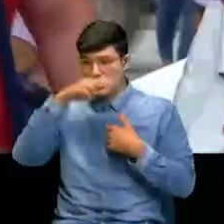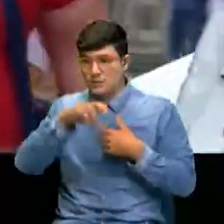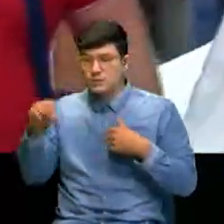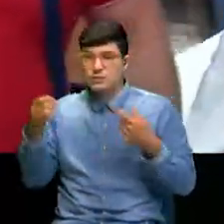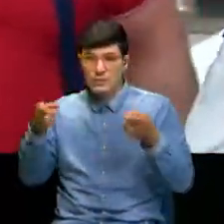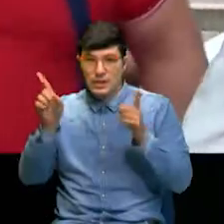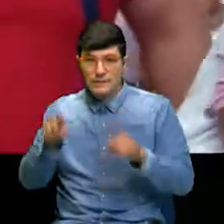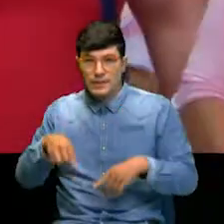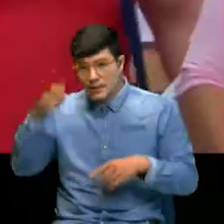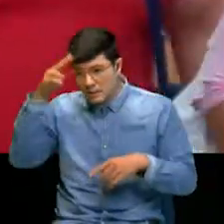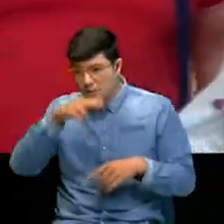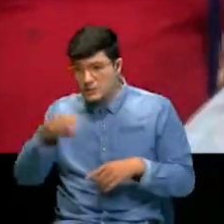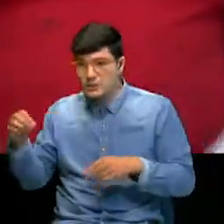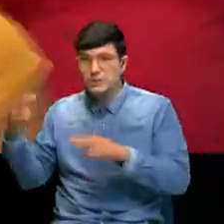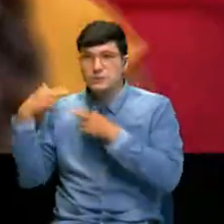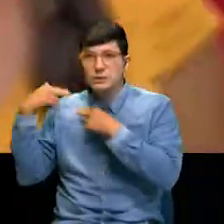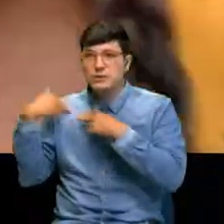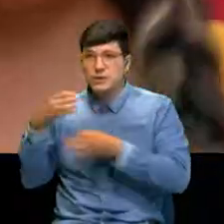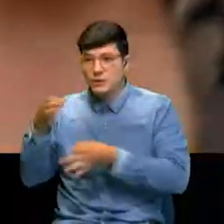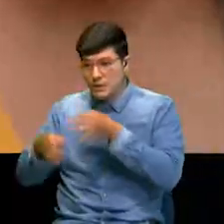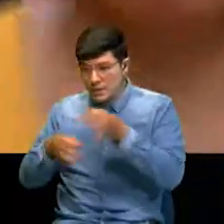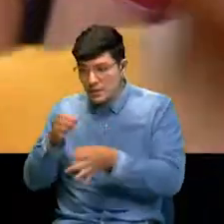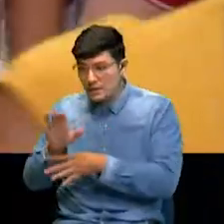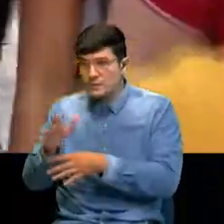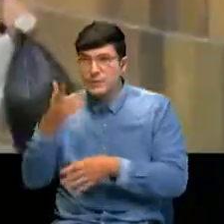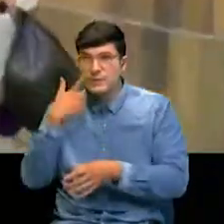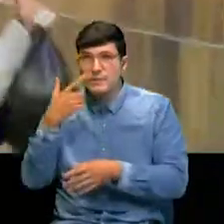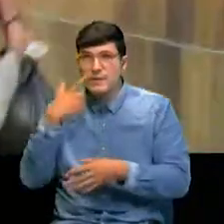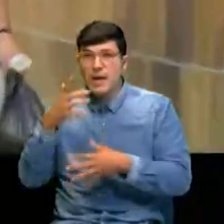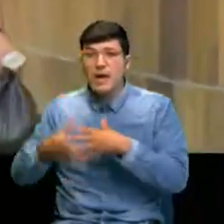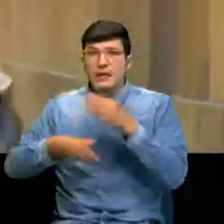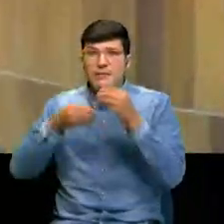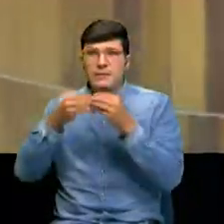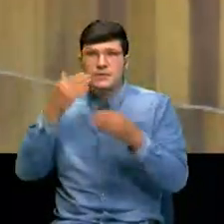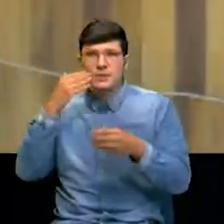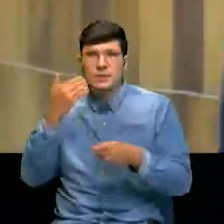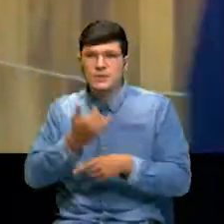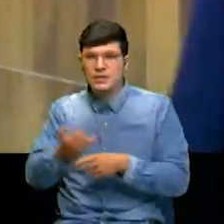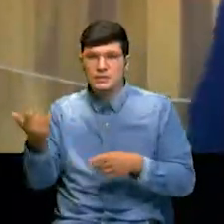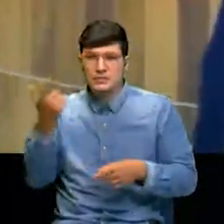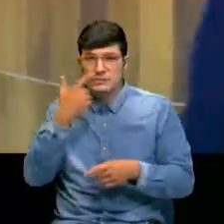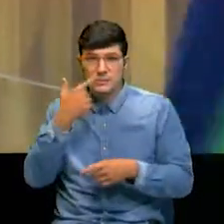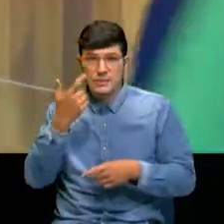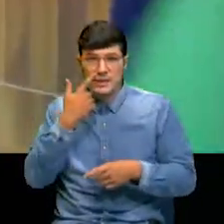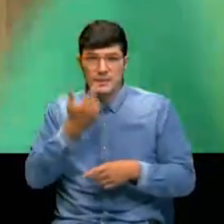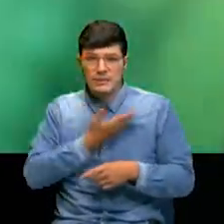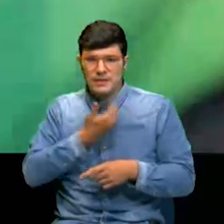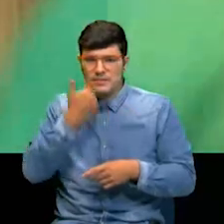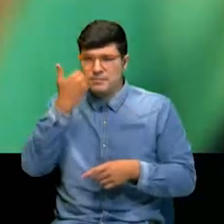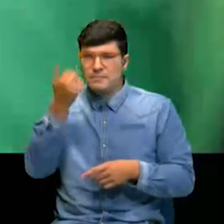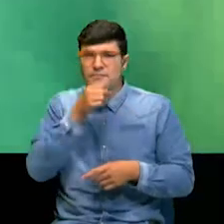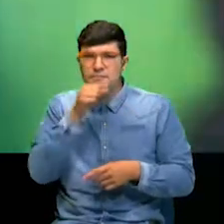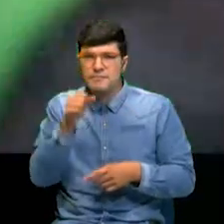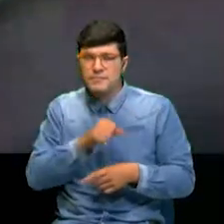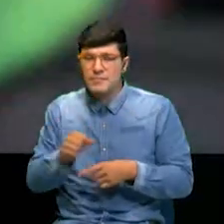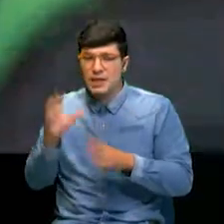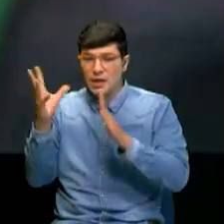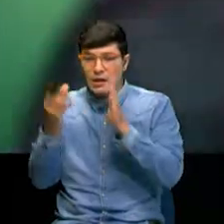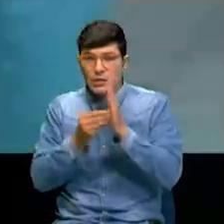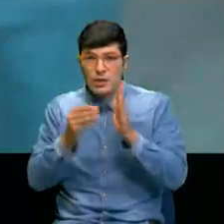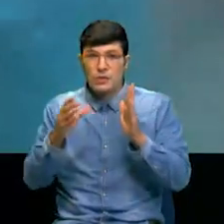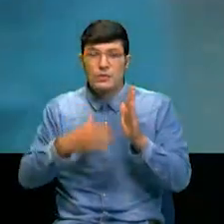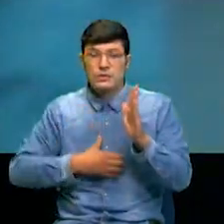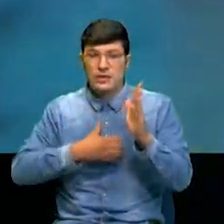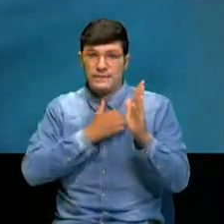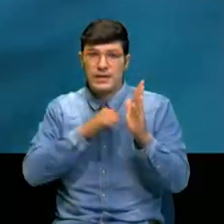los hijos contraen la obligación del cuidado de sus padres y más aún cuando estos son adultos mayores. Y así lo ratifica el Código Civil